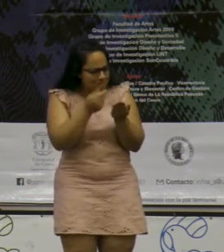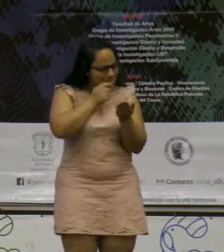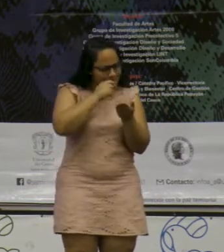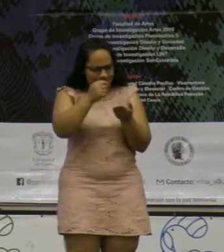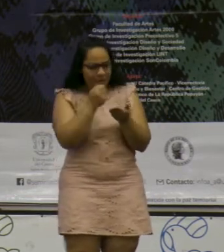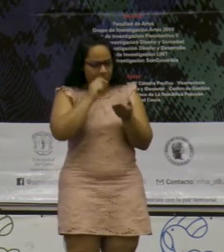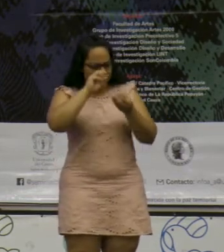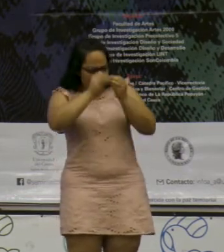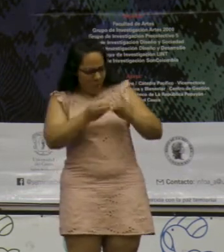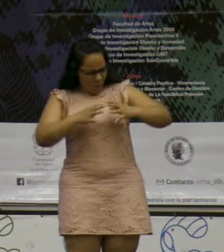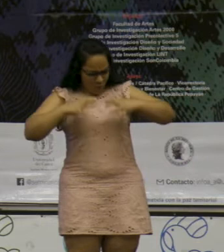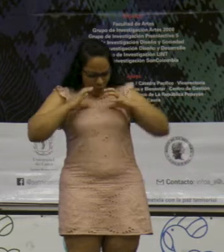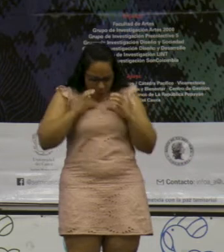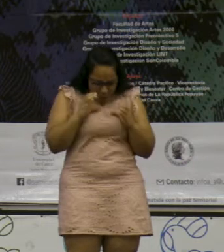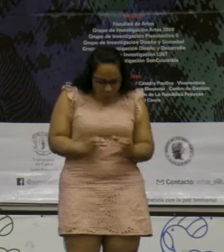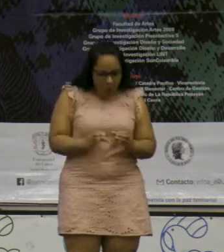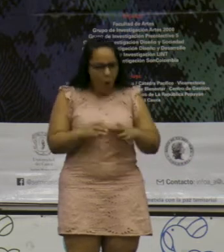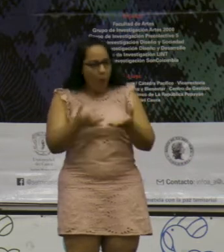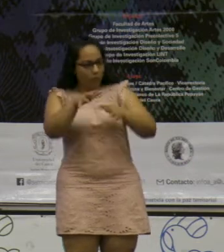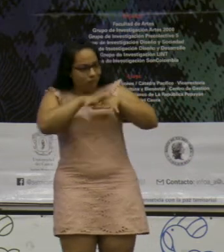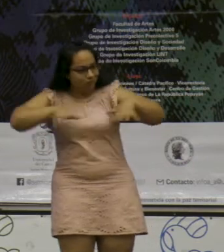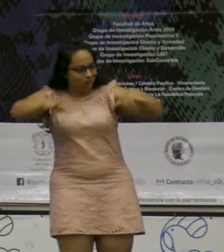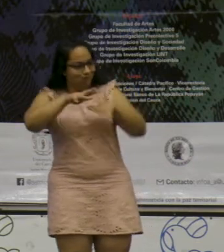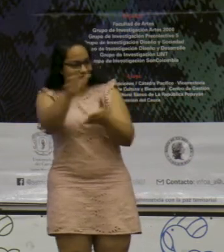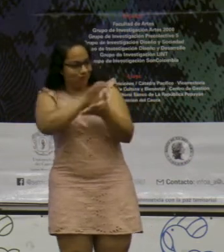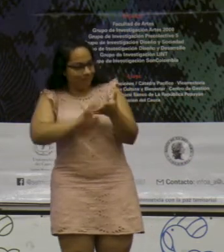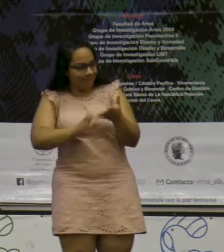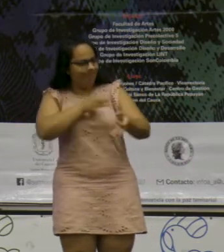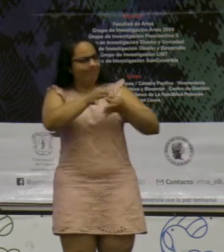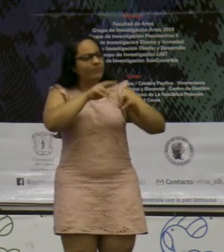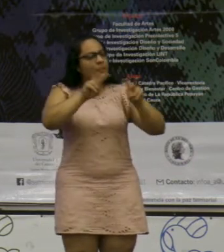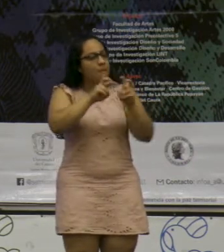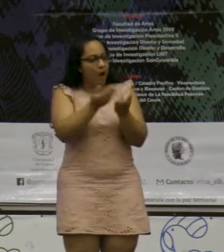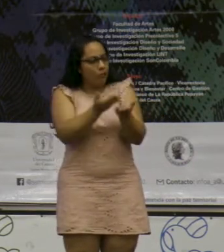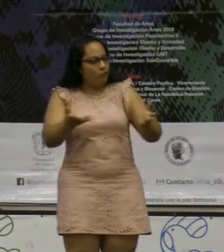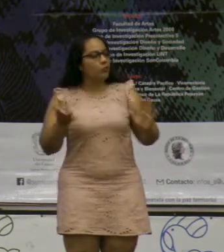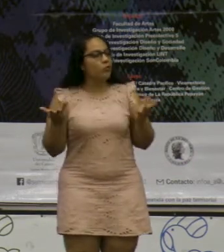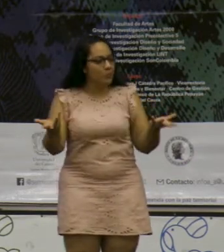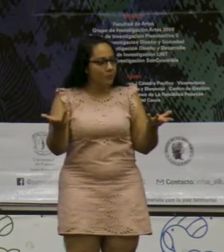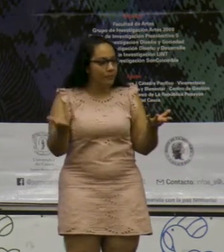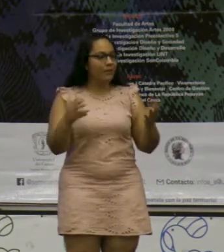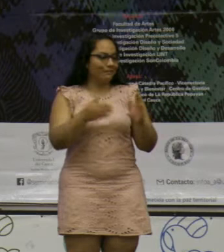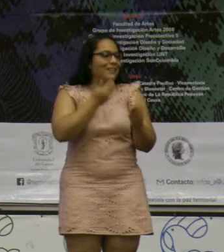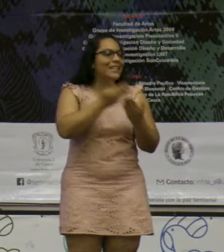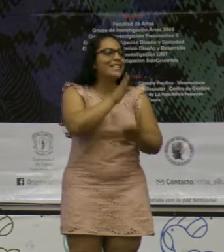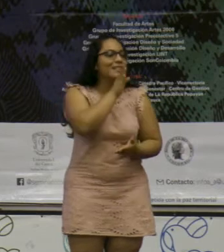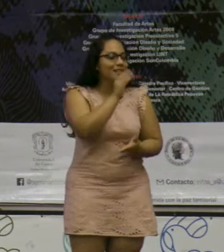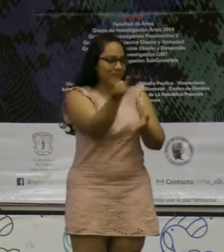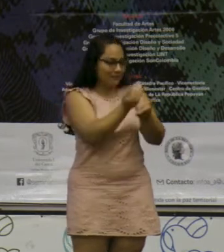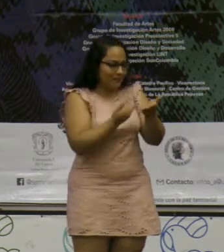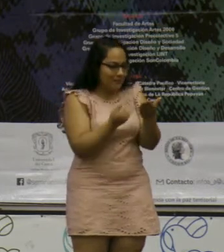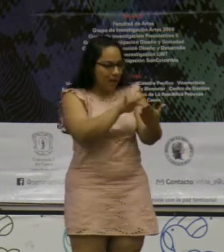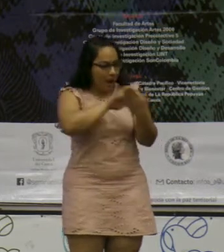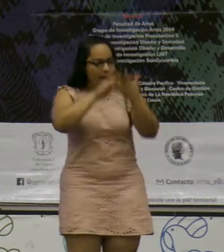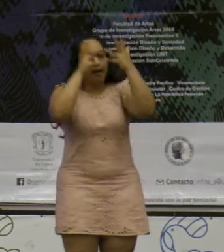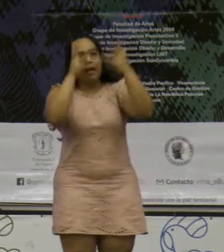dimensiones físicas, de las dimensiones topográficas que explican la materialidad. Fue a través de ilustraciones que entendimos muchas de